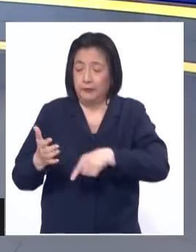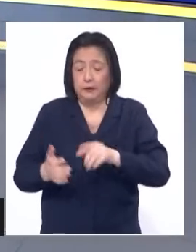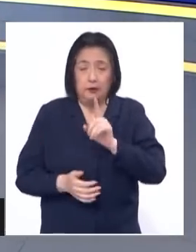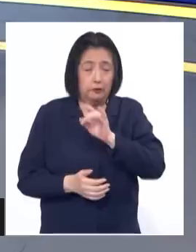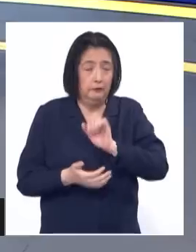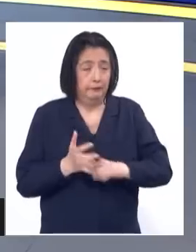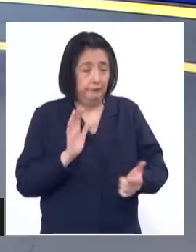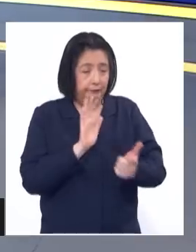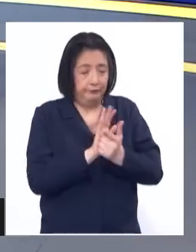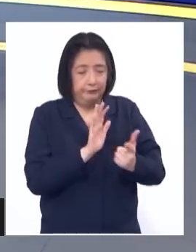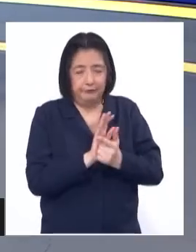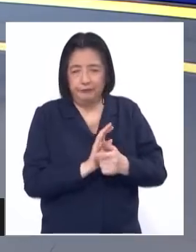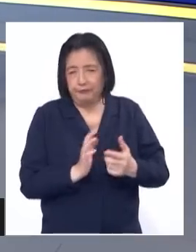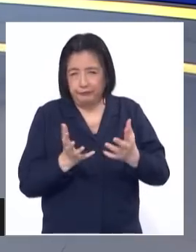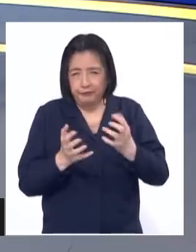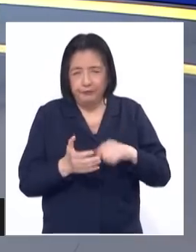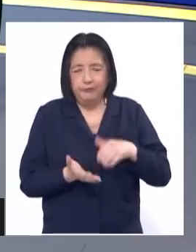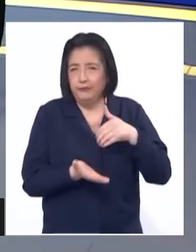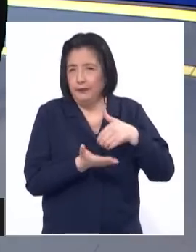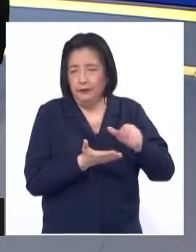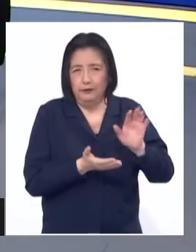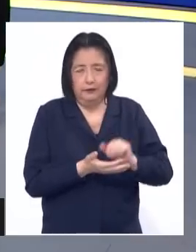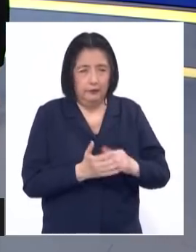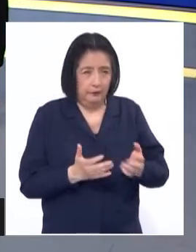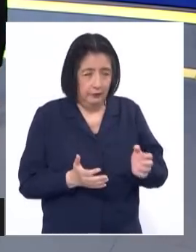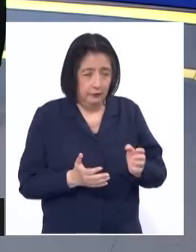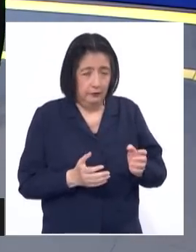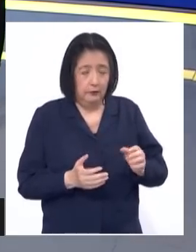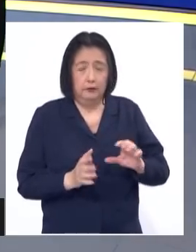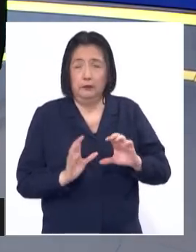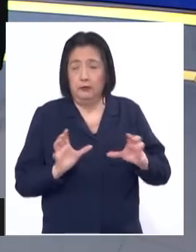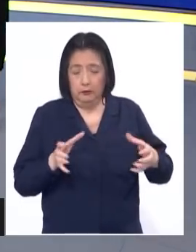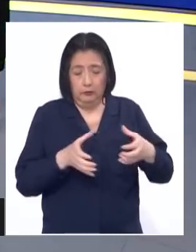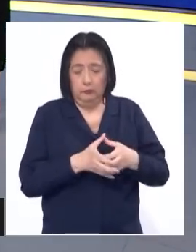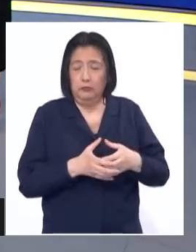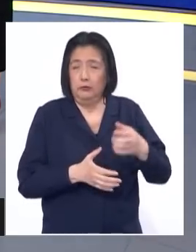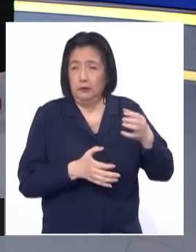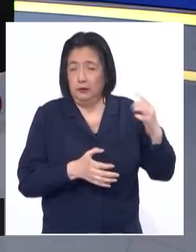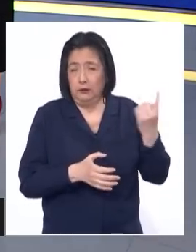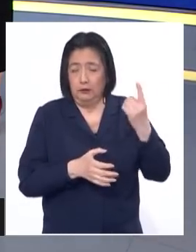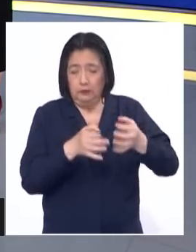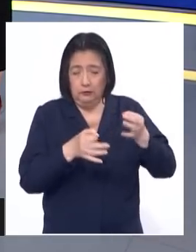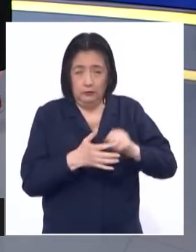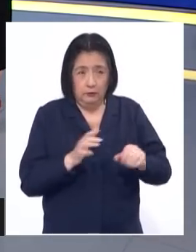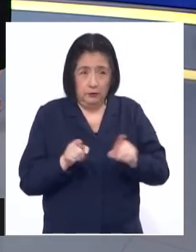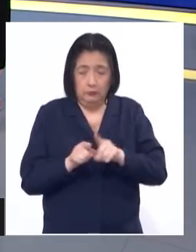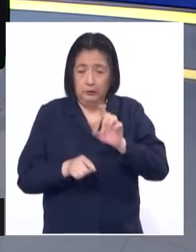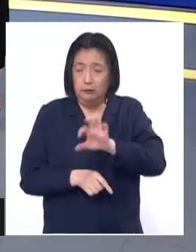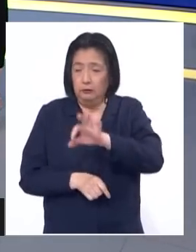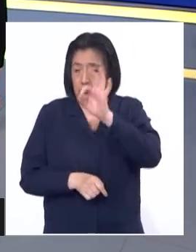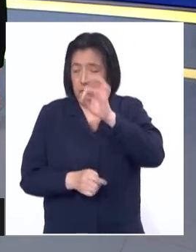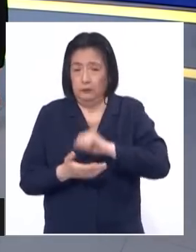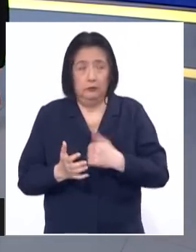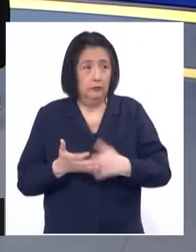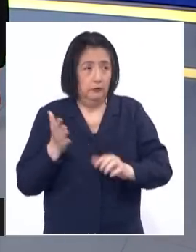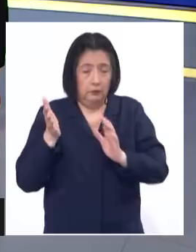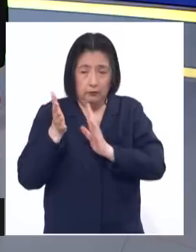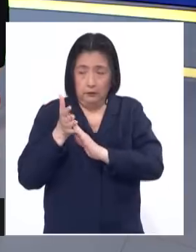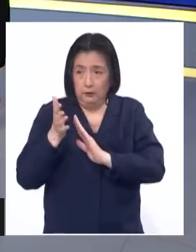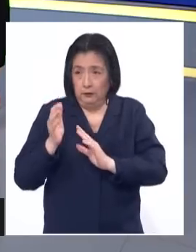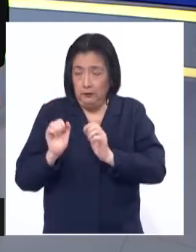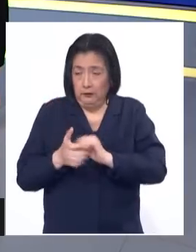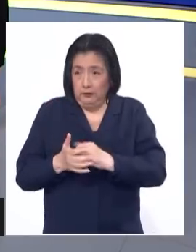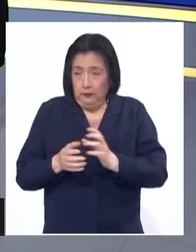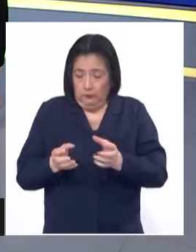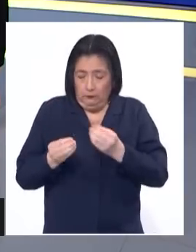la ley que buscaba destituir a los miembros de la Junta Nacional de Justicia, incluso en la elección del Defensor del Pueblo.